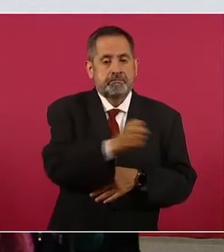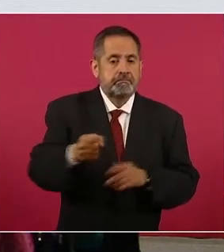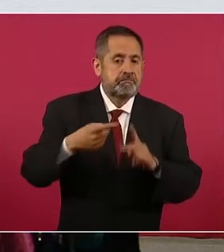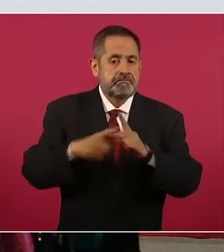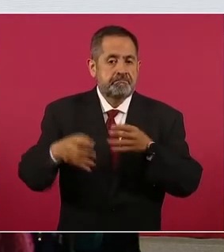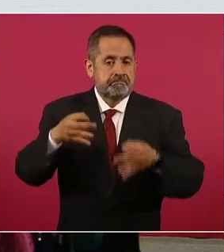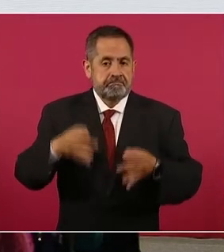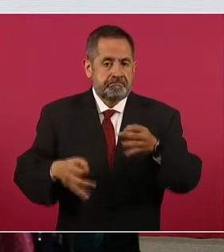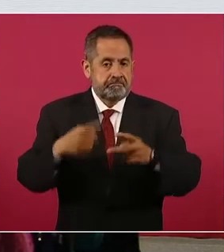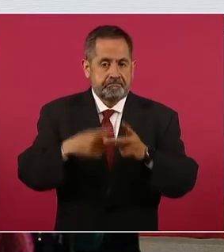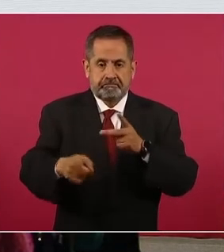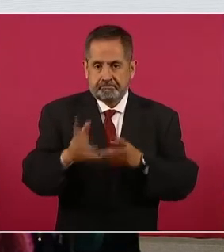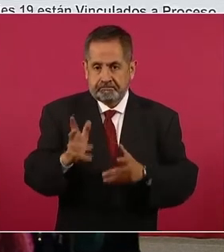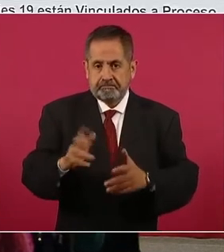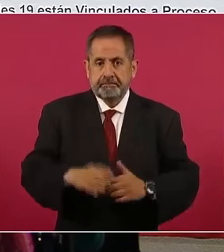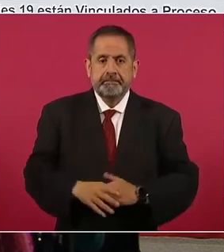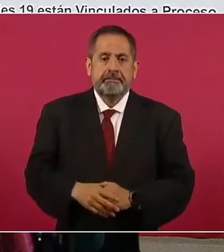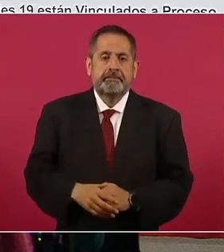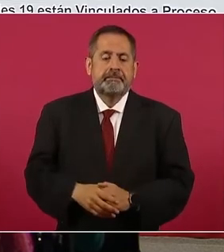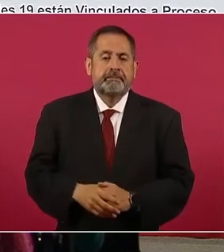penal. Siguiente.